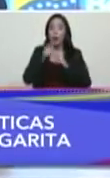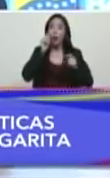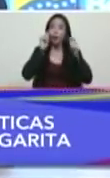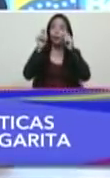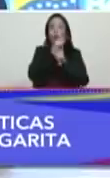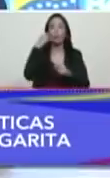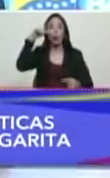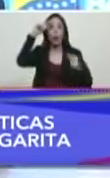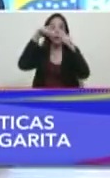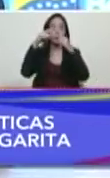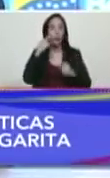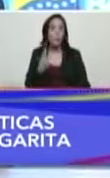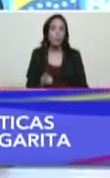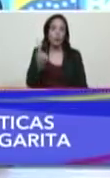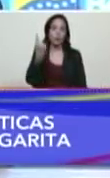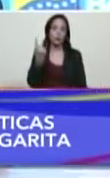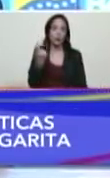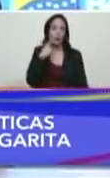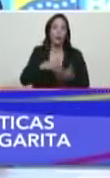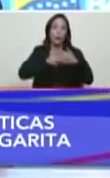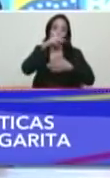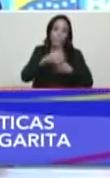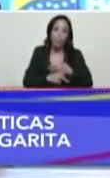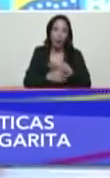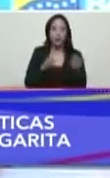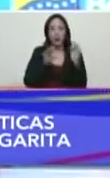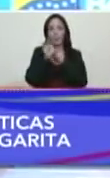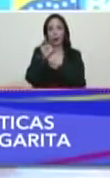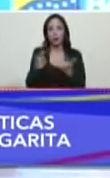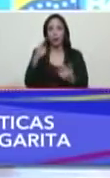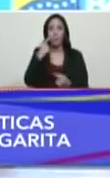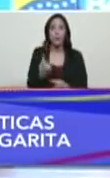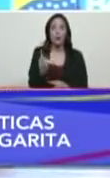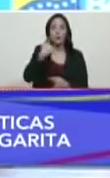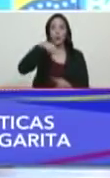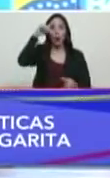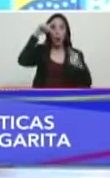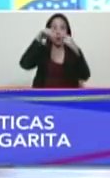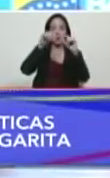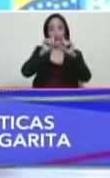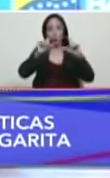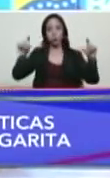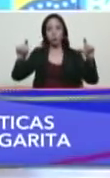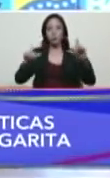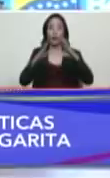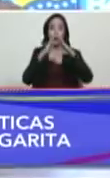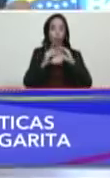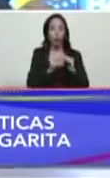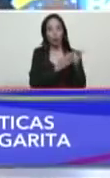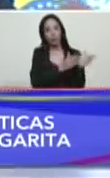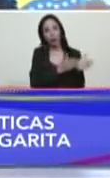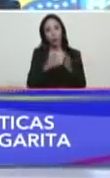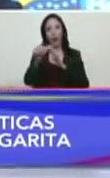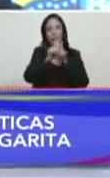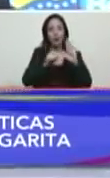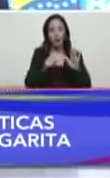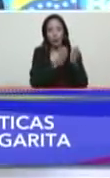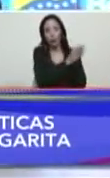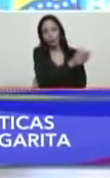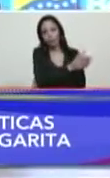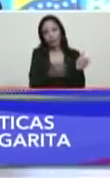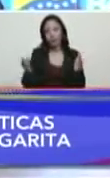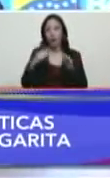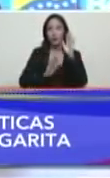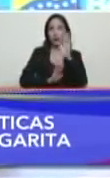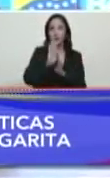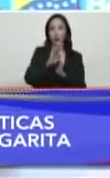central de un plan nacional que es el Plan de la Patria, que viene con su circuito y su trayectoria de desarrollo